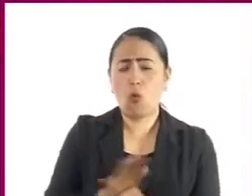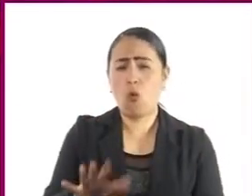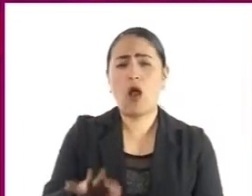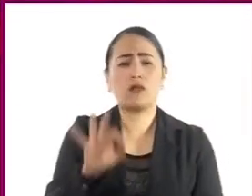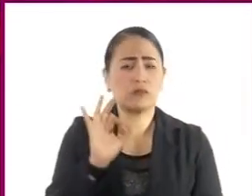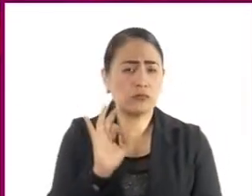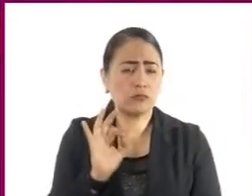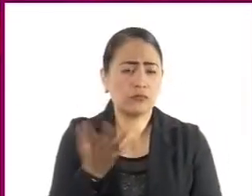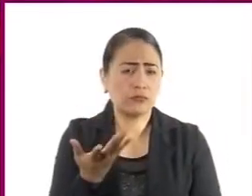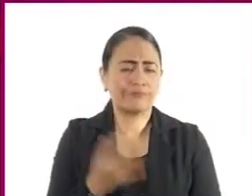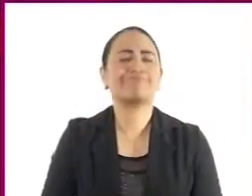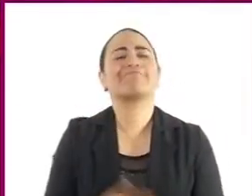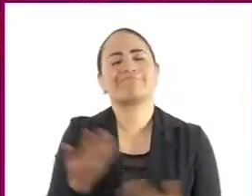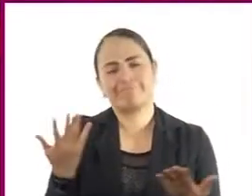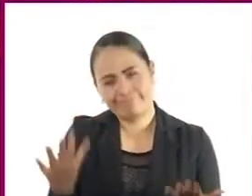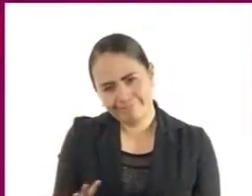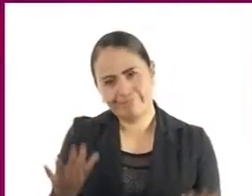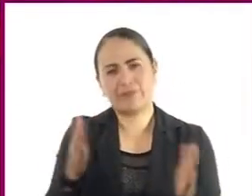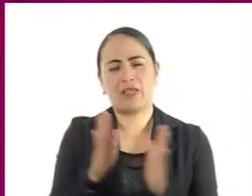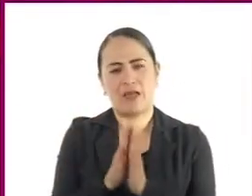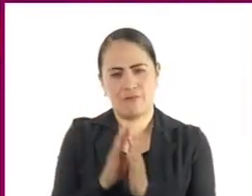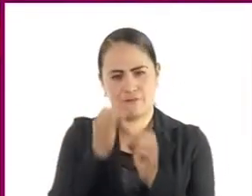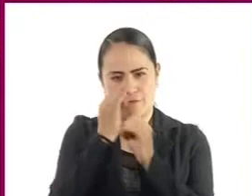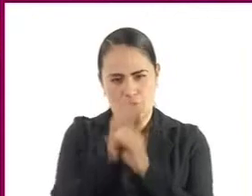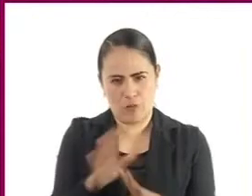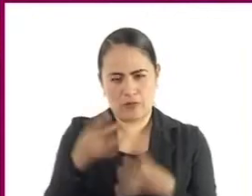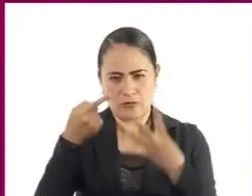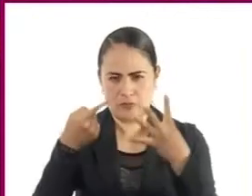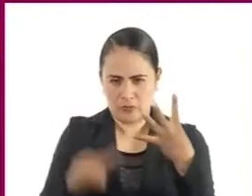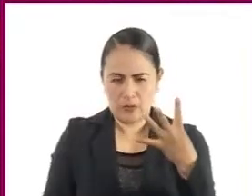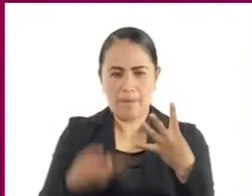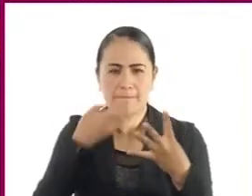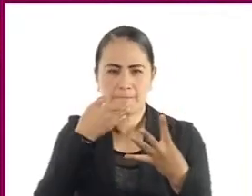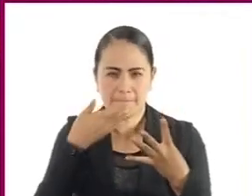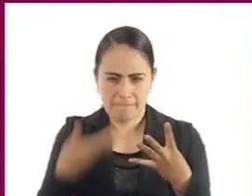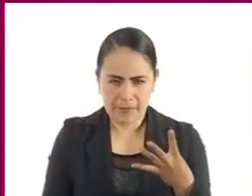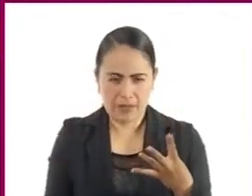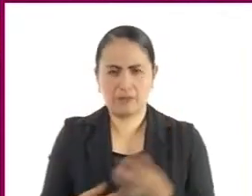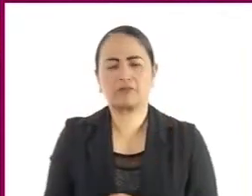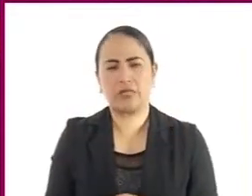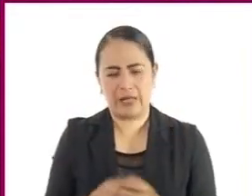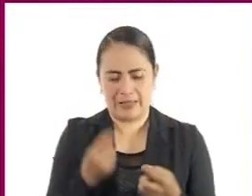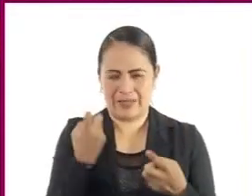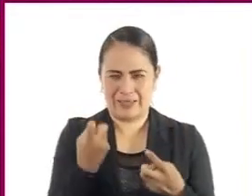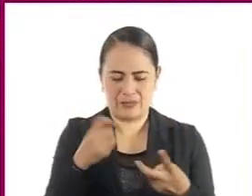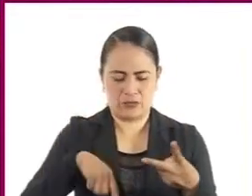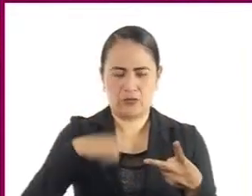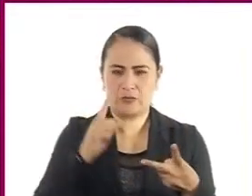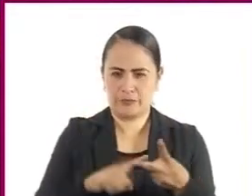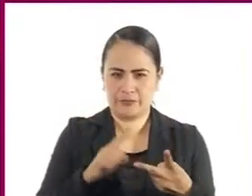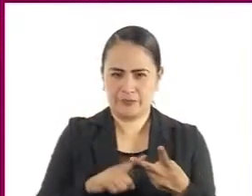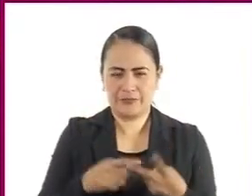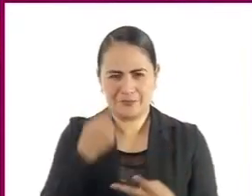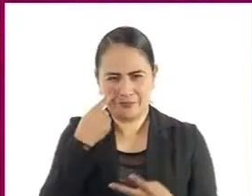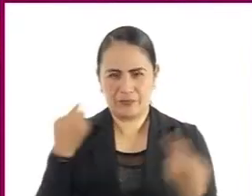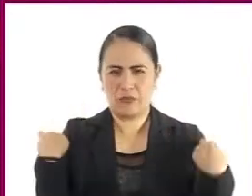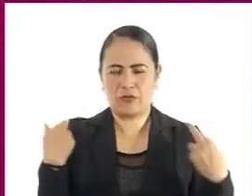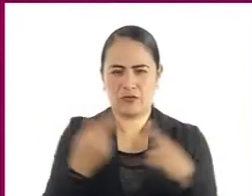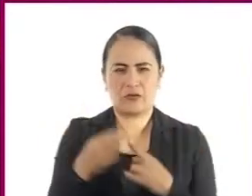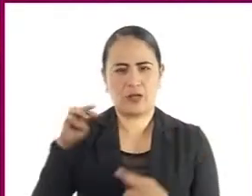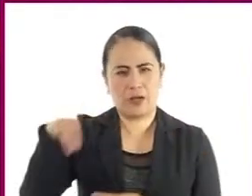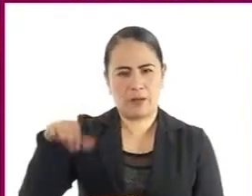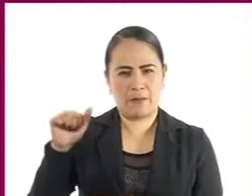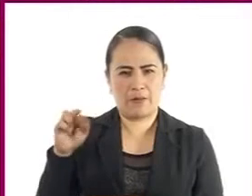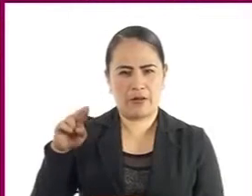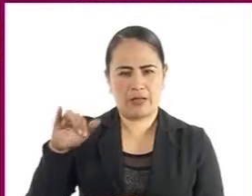Exacto. Seleccionar información pertinente es nuestro siguiente paso. Veamos lo que la profesora María